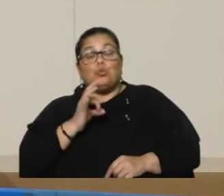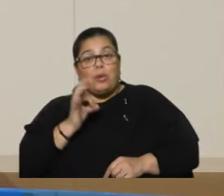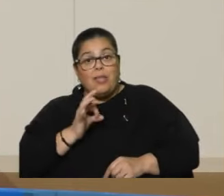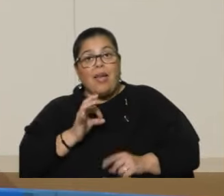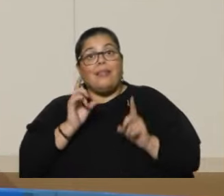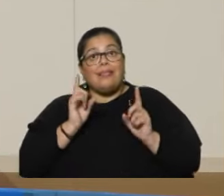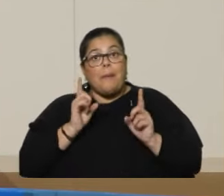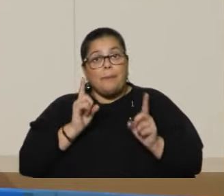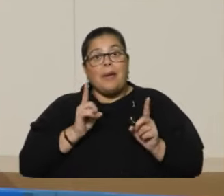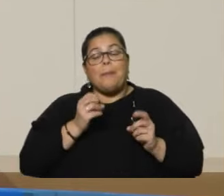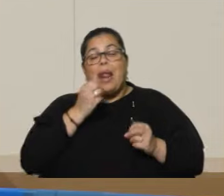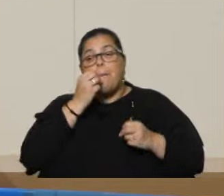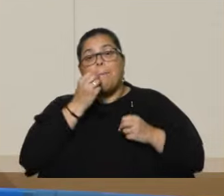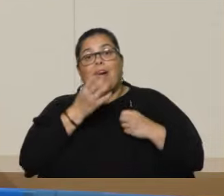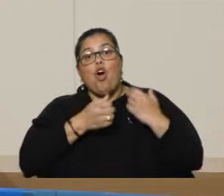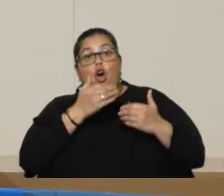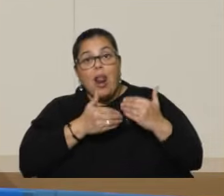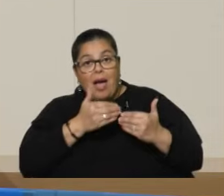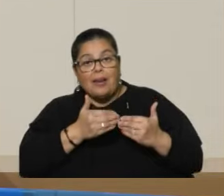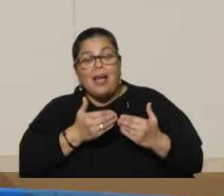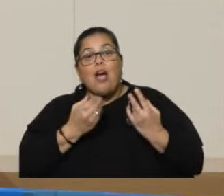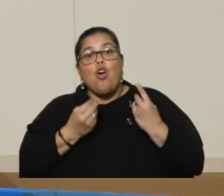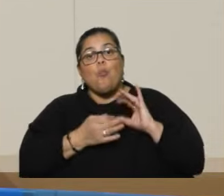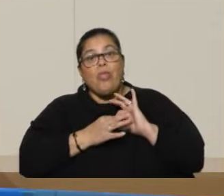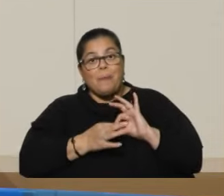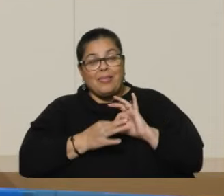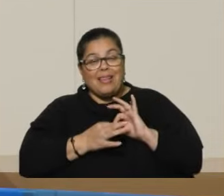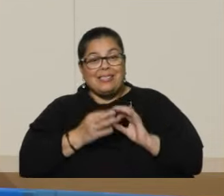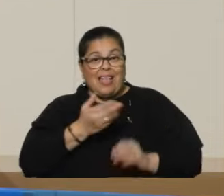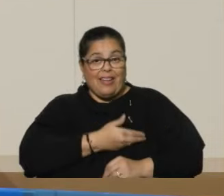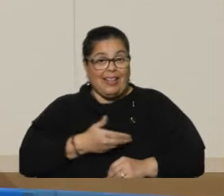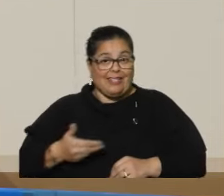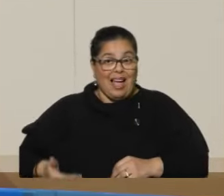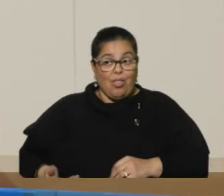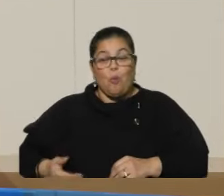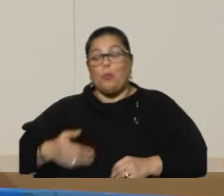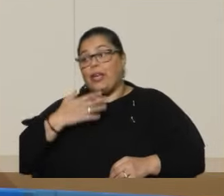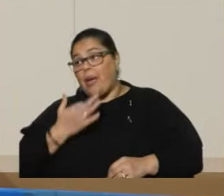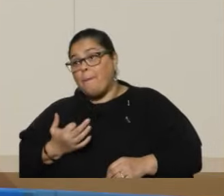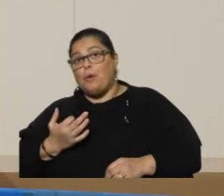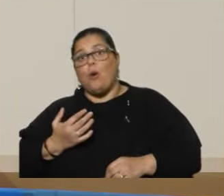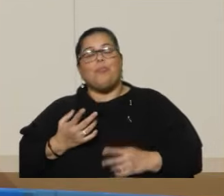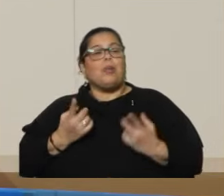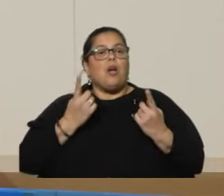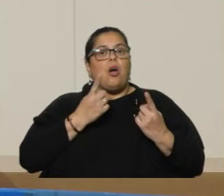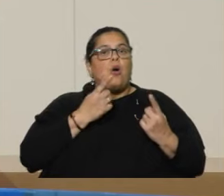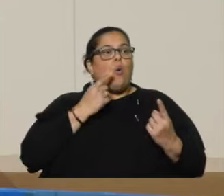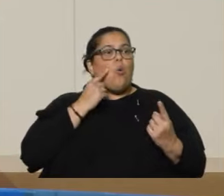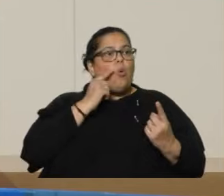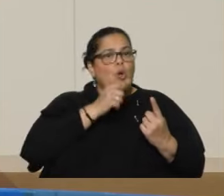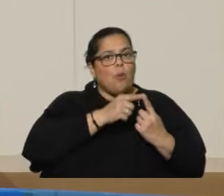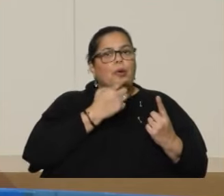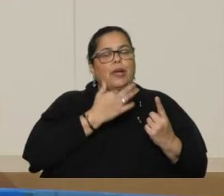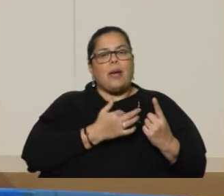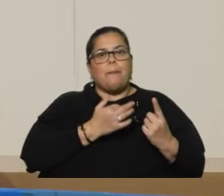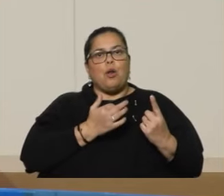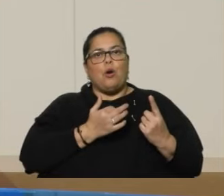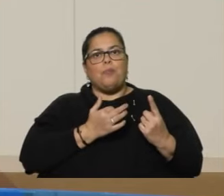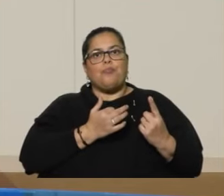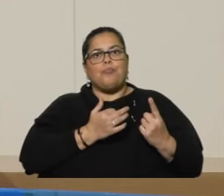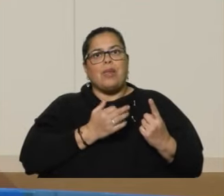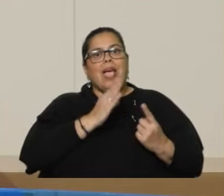vinculada a la fusión de dependencias del Estado que tienen cometidos repetidos. Típicamente, el ejemplo que más damos acá es todo lo que es la promoción de la